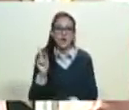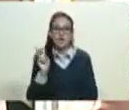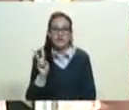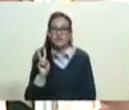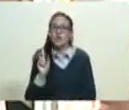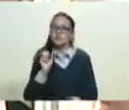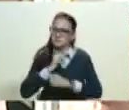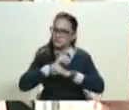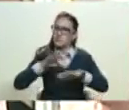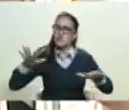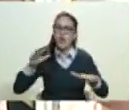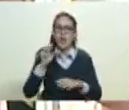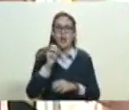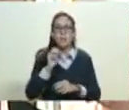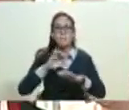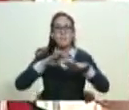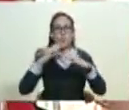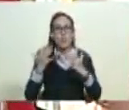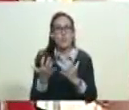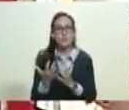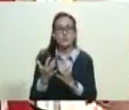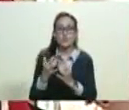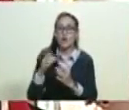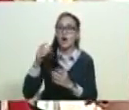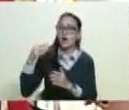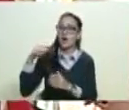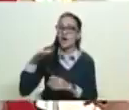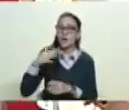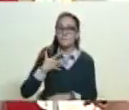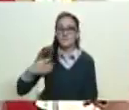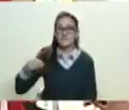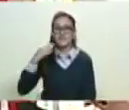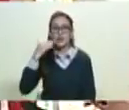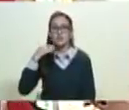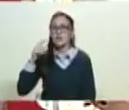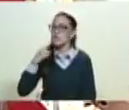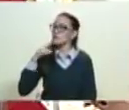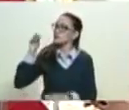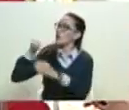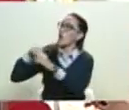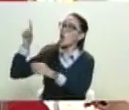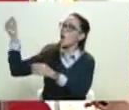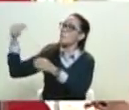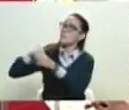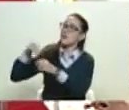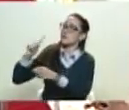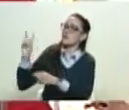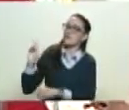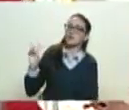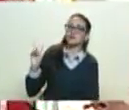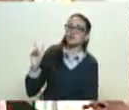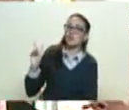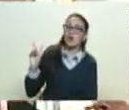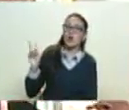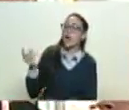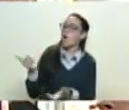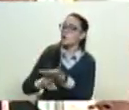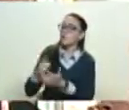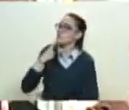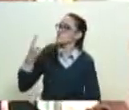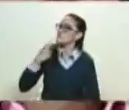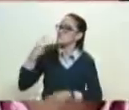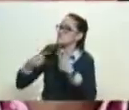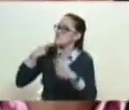al mundo. Al jefe del imperio le dijimos: no te metas con Venezuela, y te lo vamos a repetir cuantas veces sea